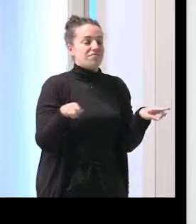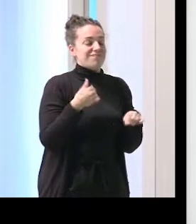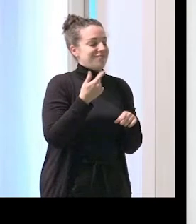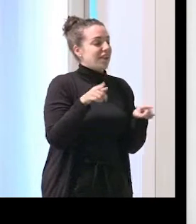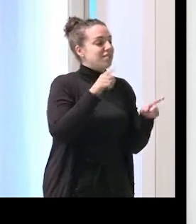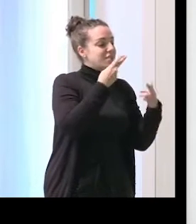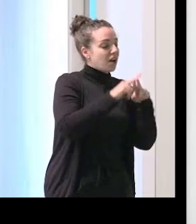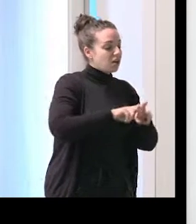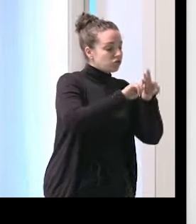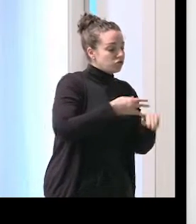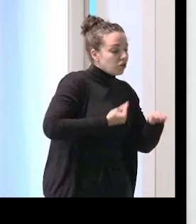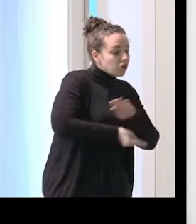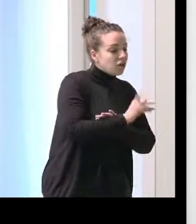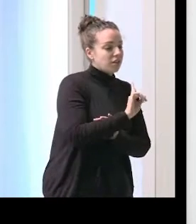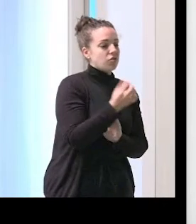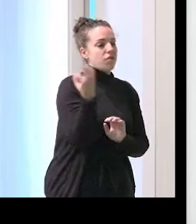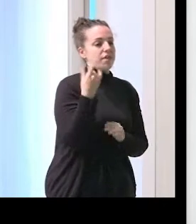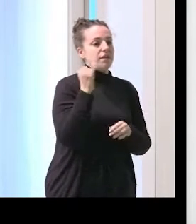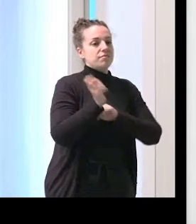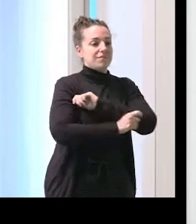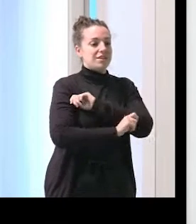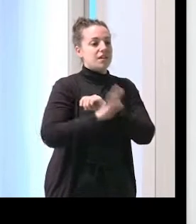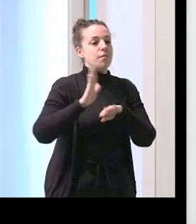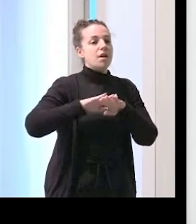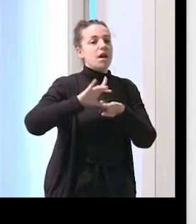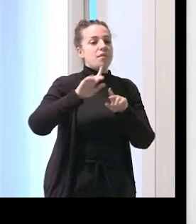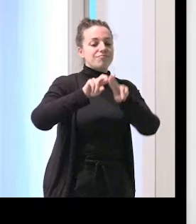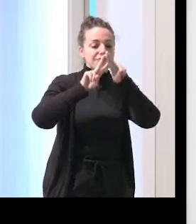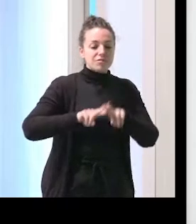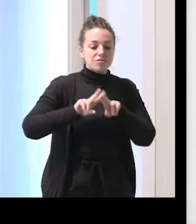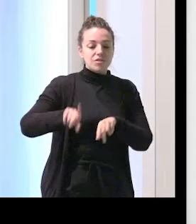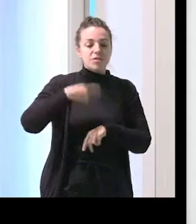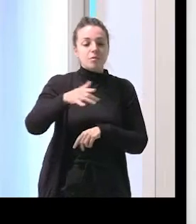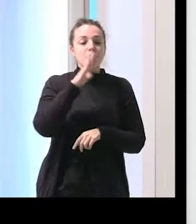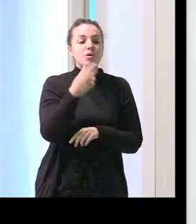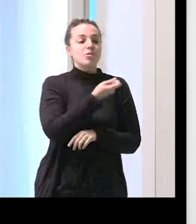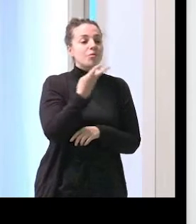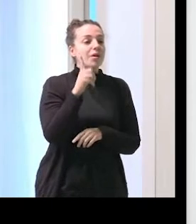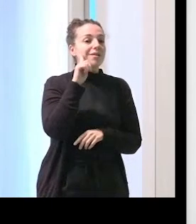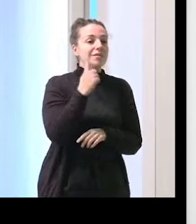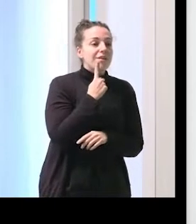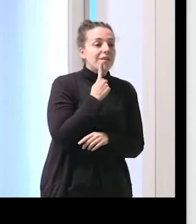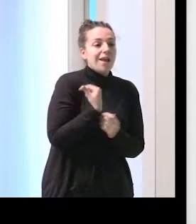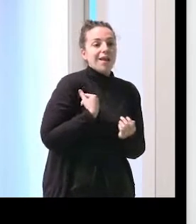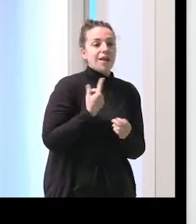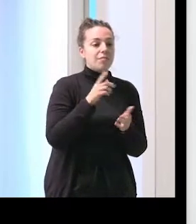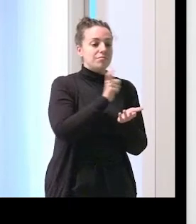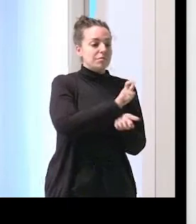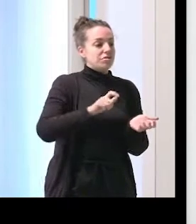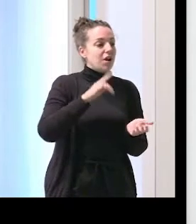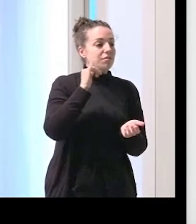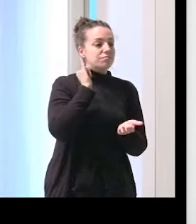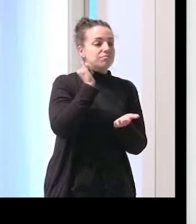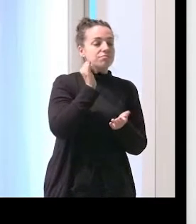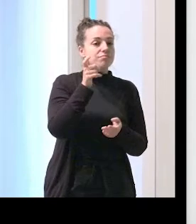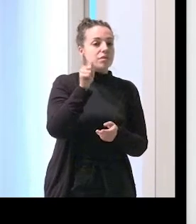que tendremos que hacer estrategias para un diagnóstico posterior, porque si no, tenemos un número importante de sorderas que nadie las identifica, y más